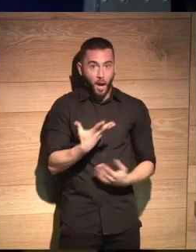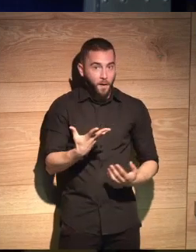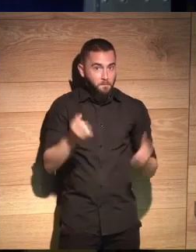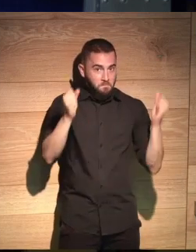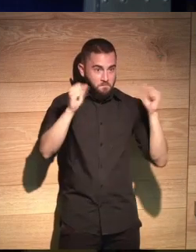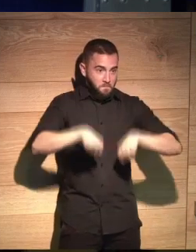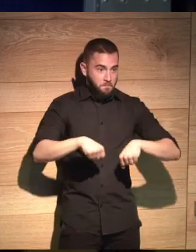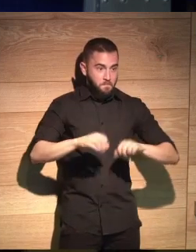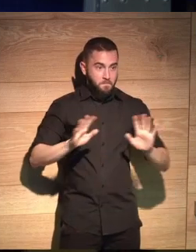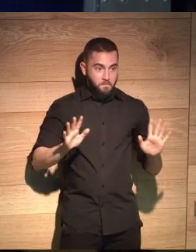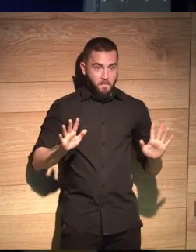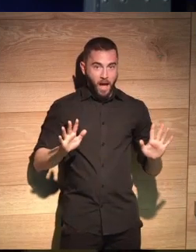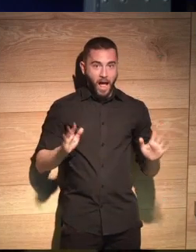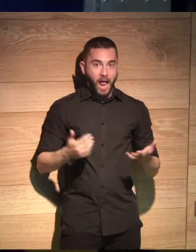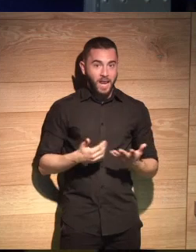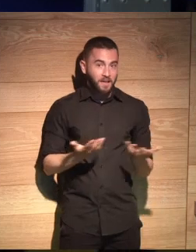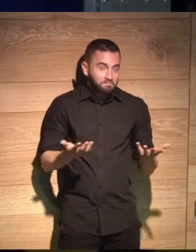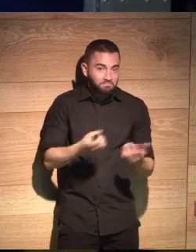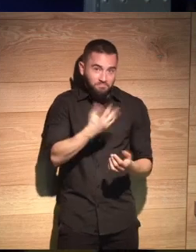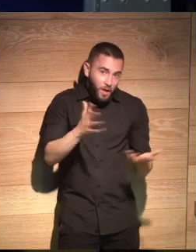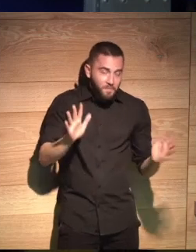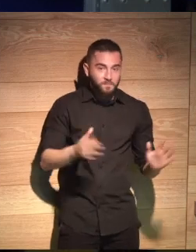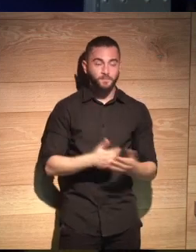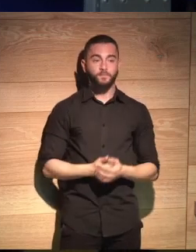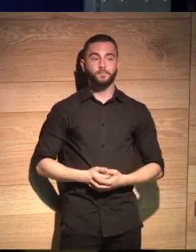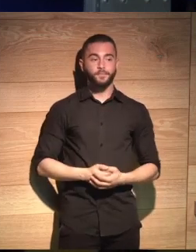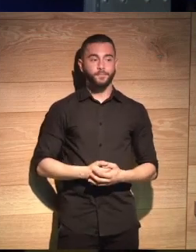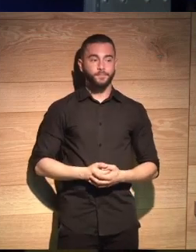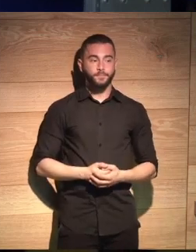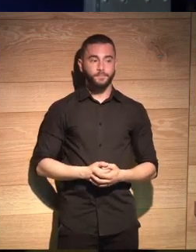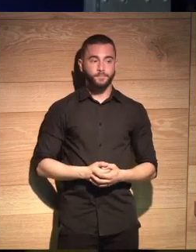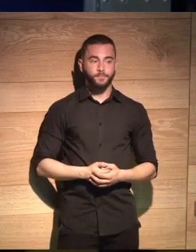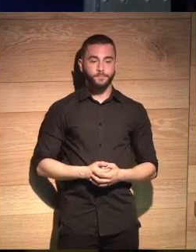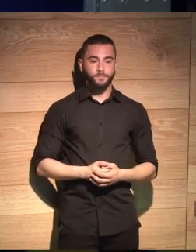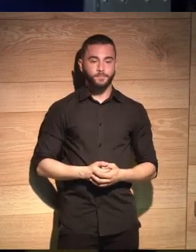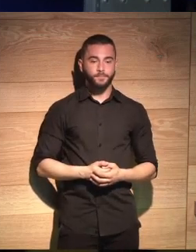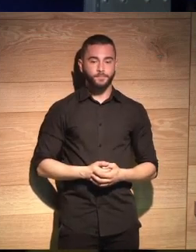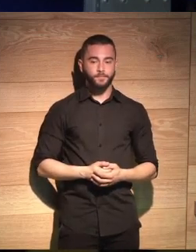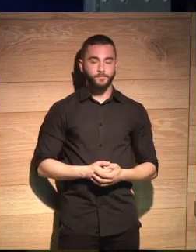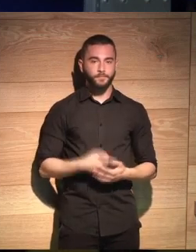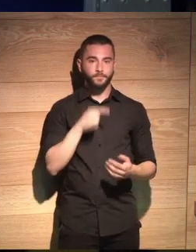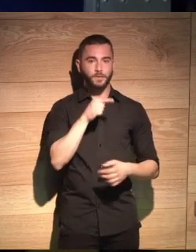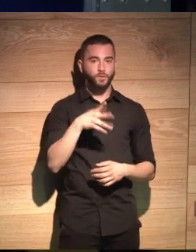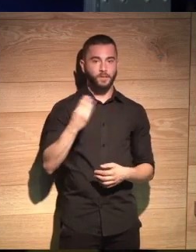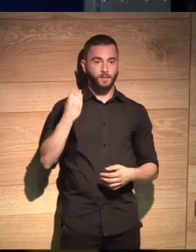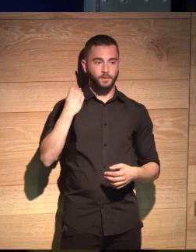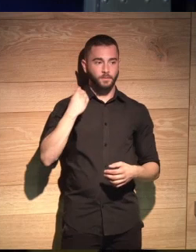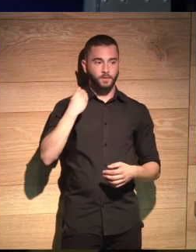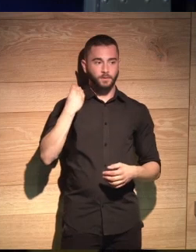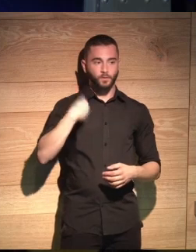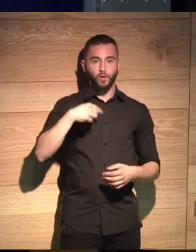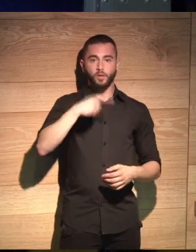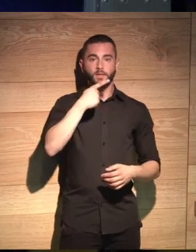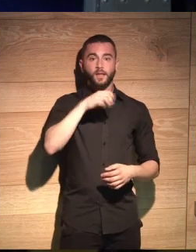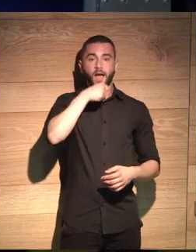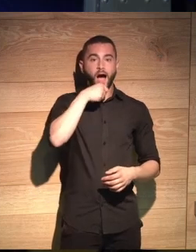bien, llénalo de libros, de cosas. Fíjate que Roland Barthes, en Barthes por él mismo, habla de su abuelo y hay una foto de